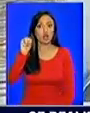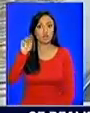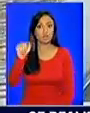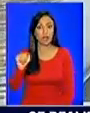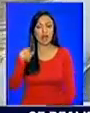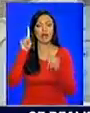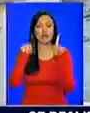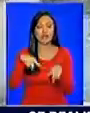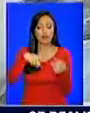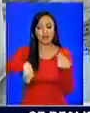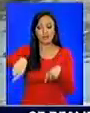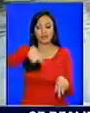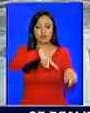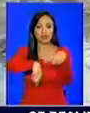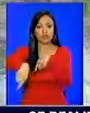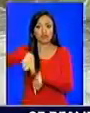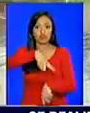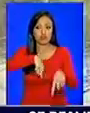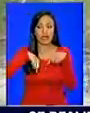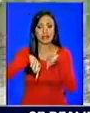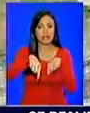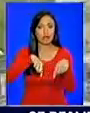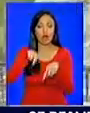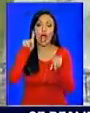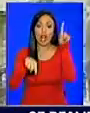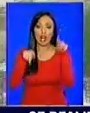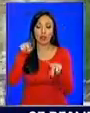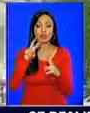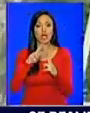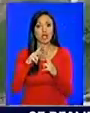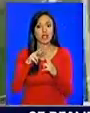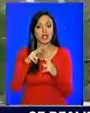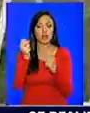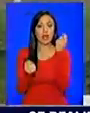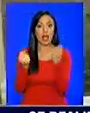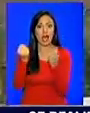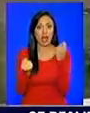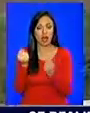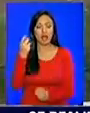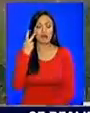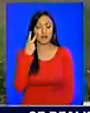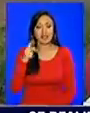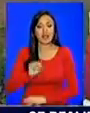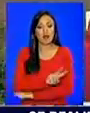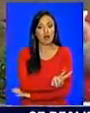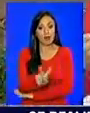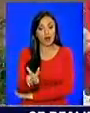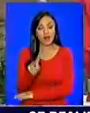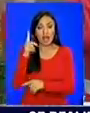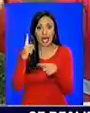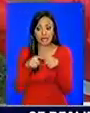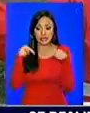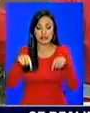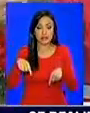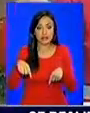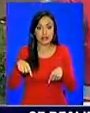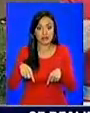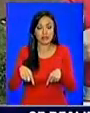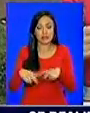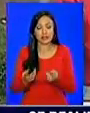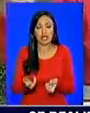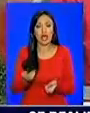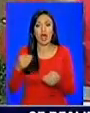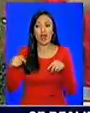intercambiador de tráfico con varias alternativas. Una alternativa de los vehículos que vienen San Rafael hacia la autopista General Rumiñahui y van a